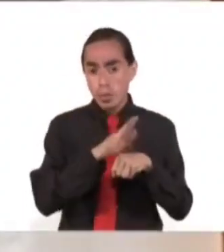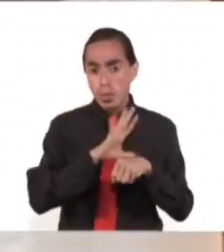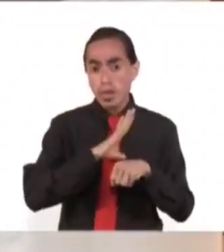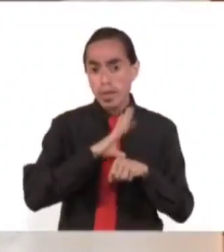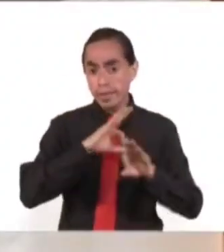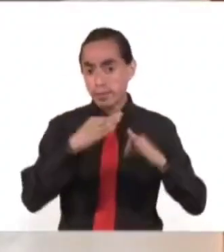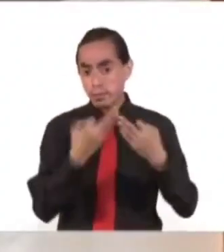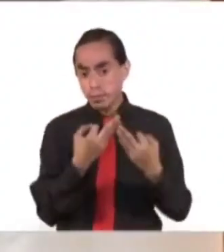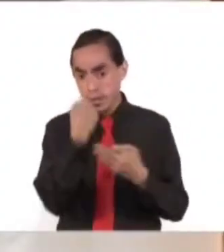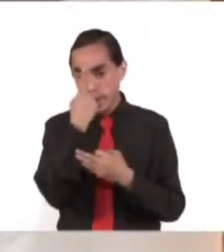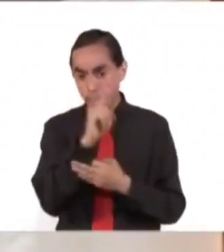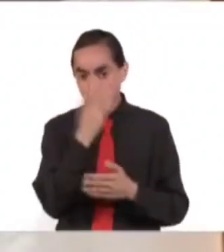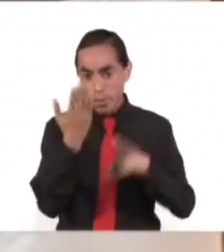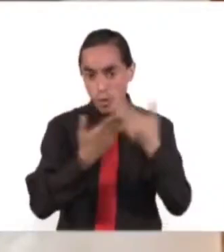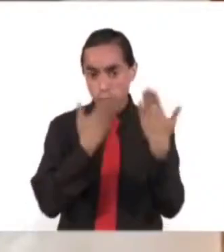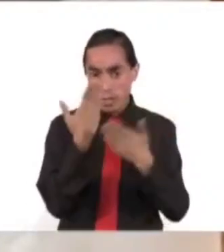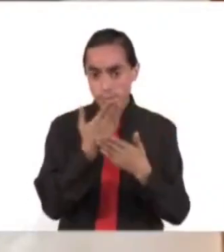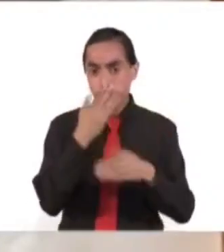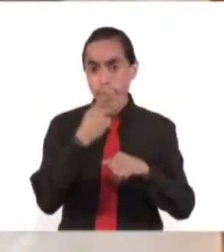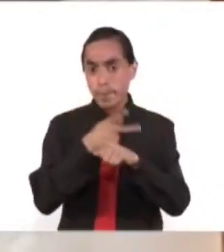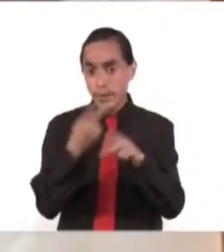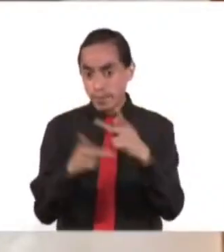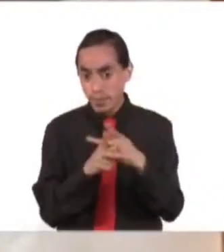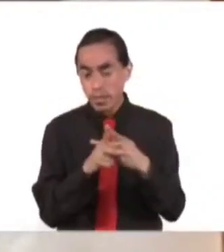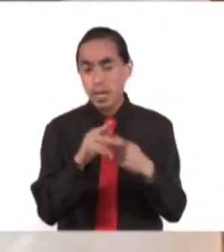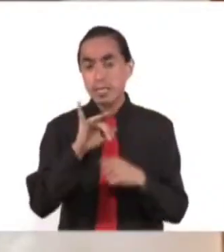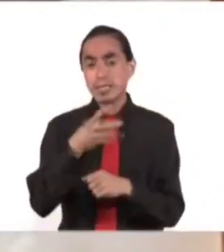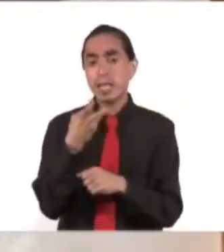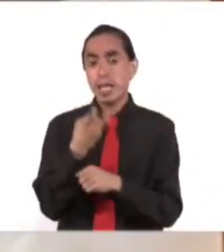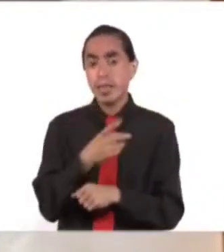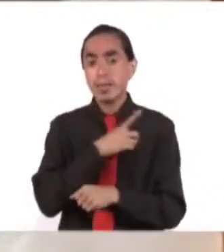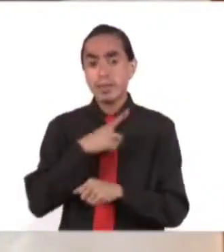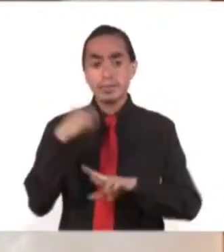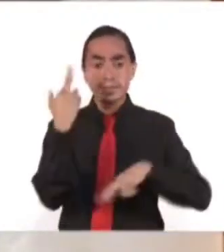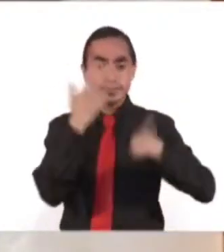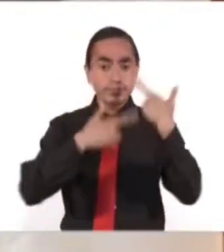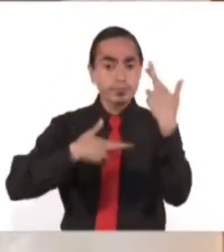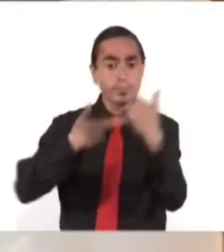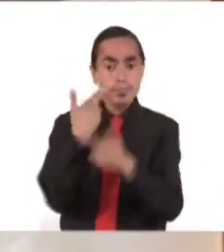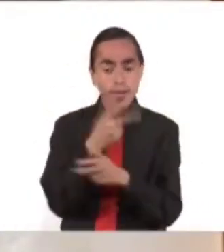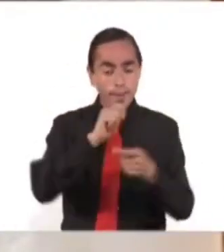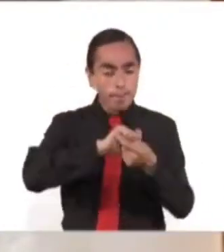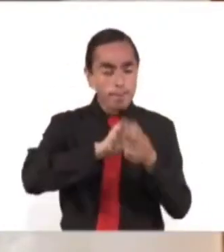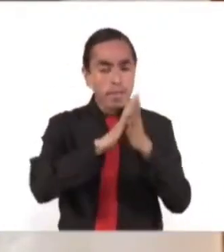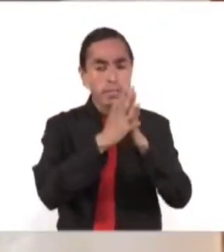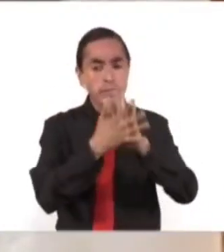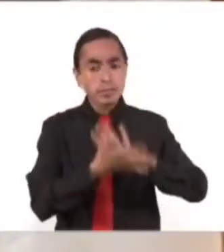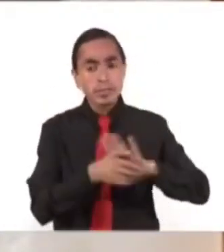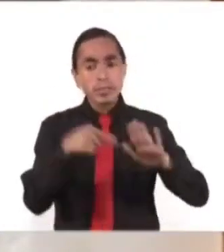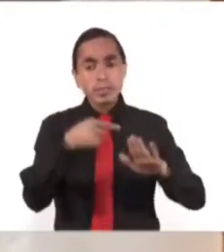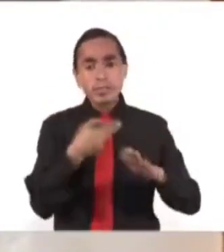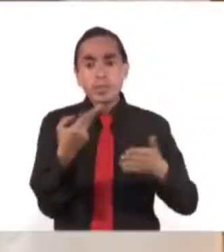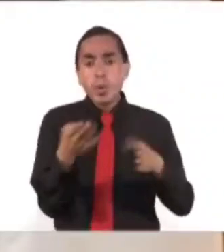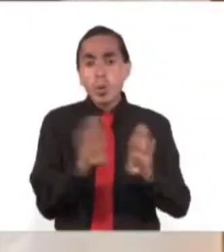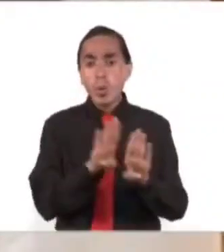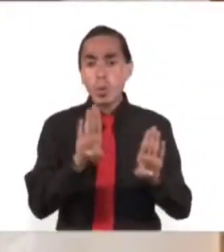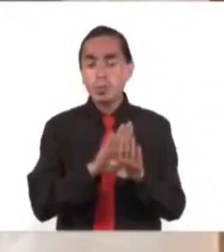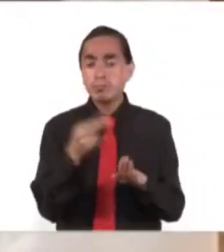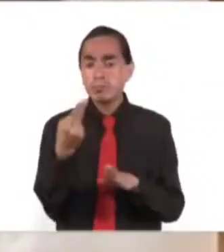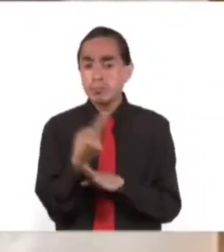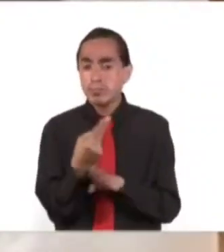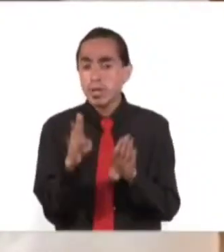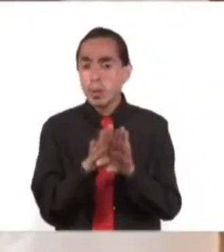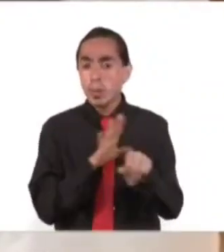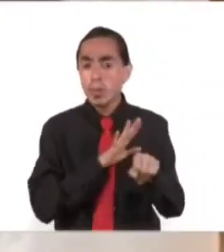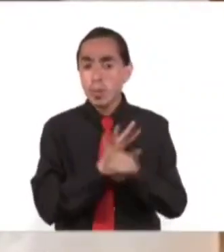bachillerato. Tenemos que revisarlas todas, tenemos que ver qué requiere la transformación de este país en este momento. Se